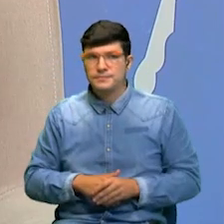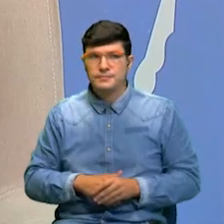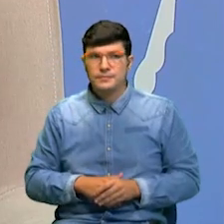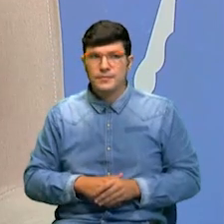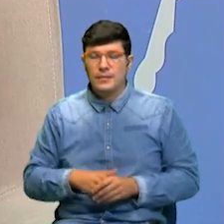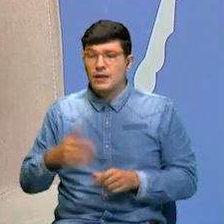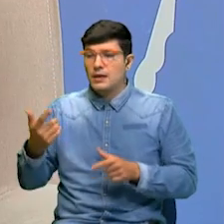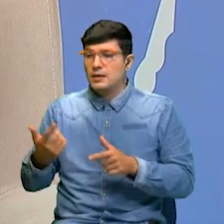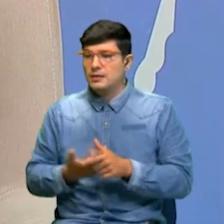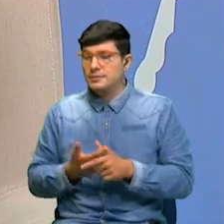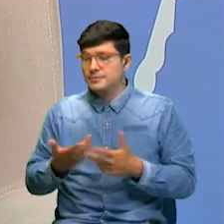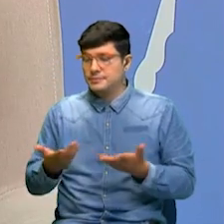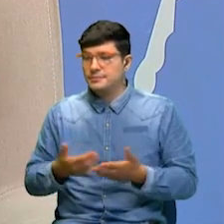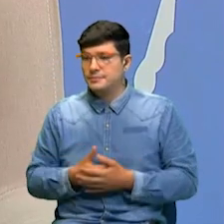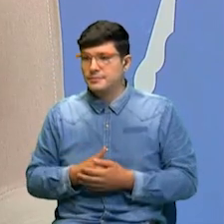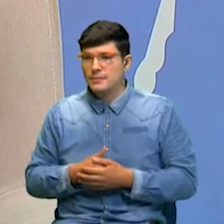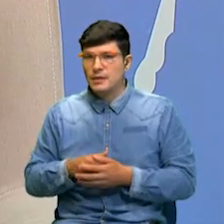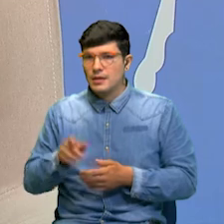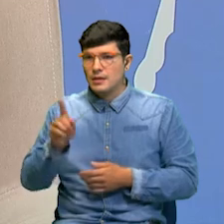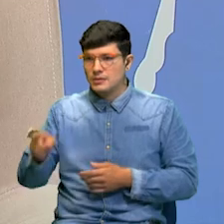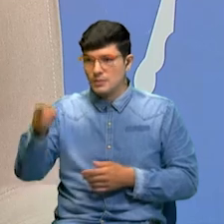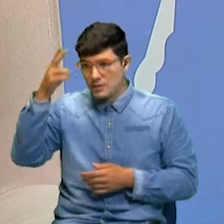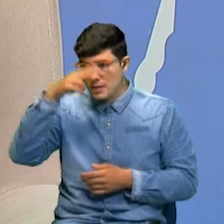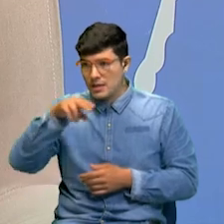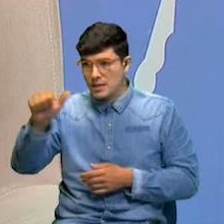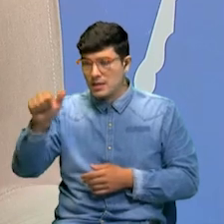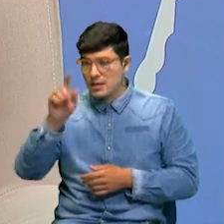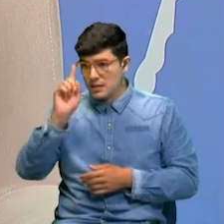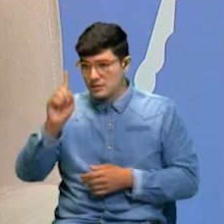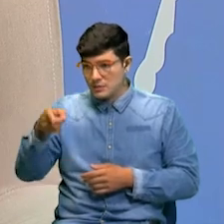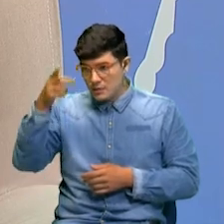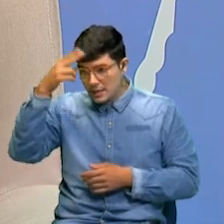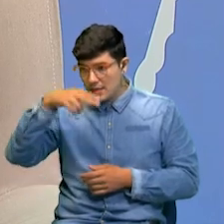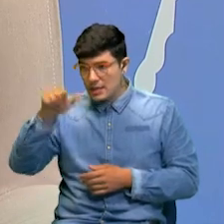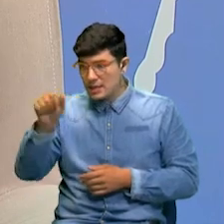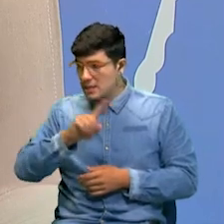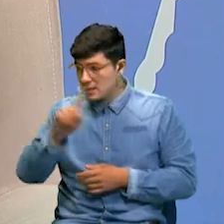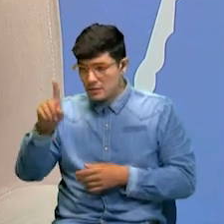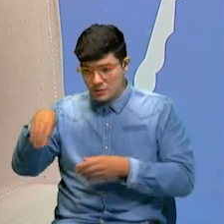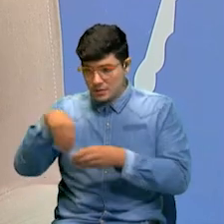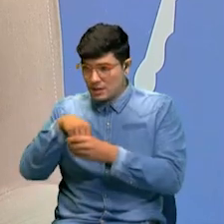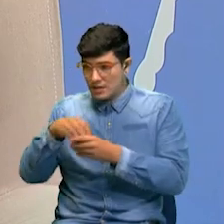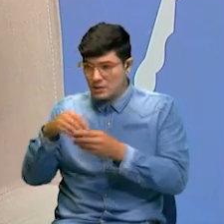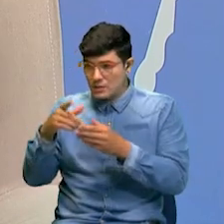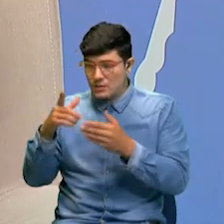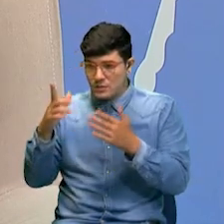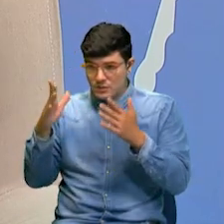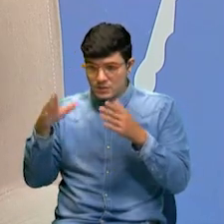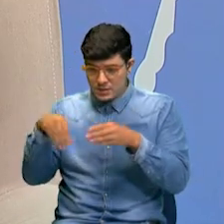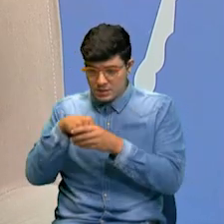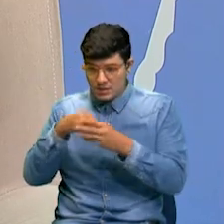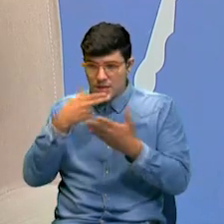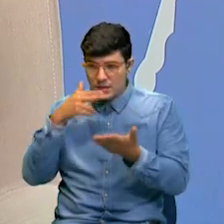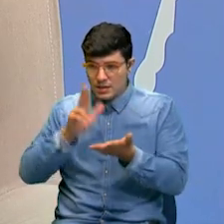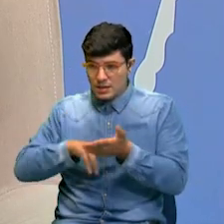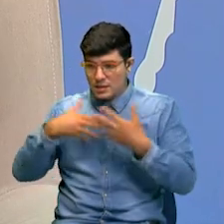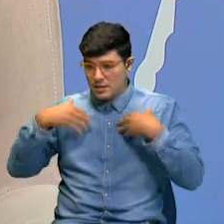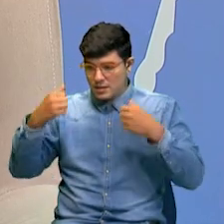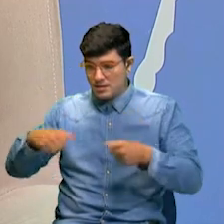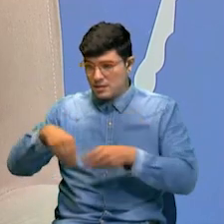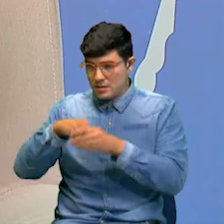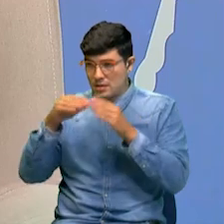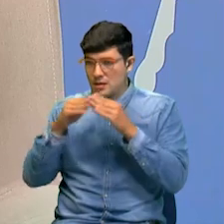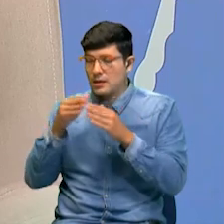Entonces, la hija que no quedó en la escritura del bien, tendría que iniciar